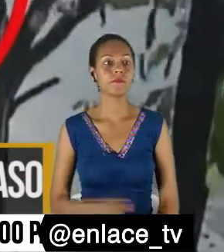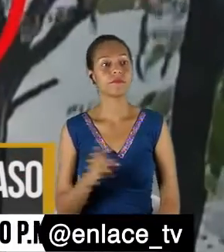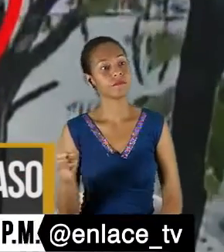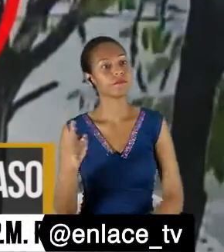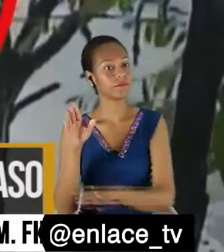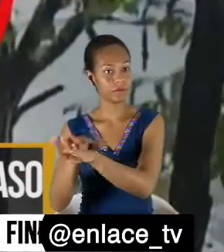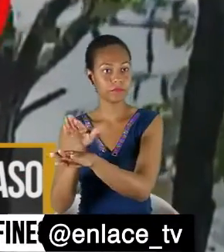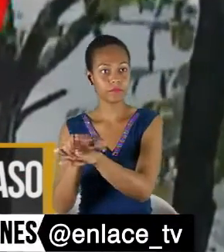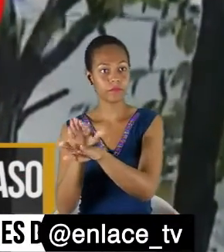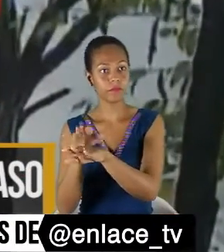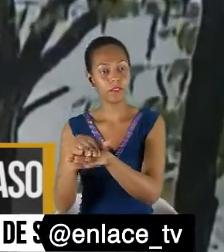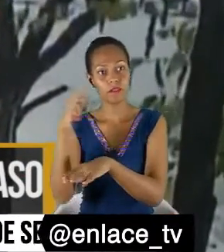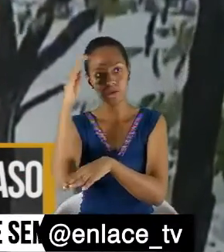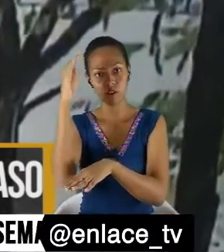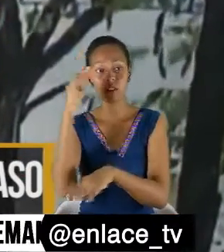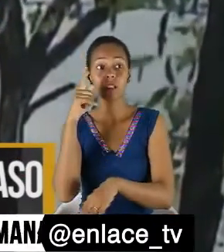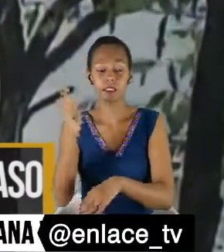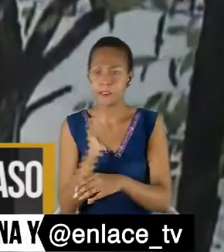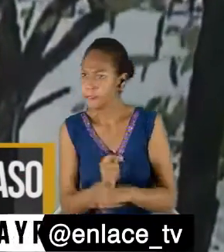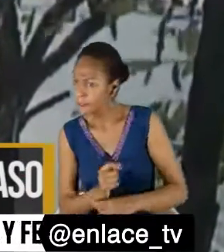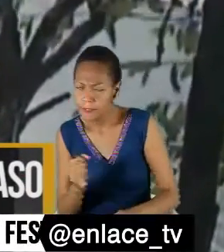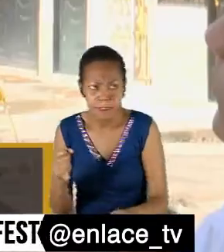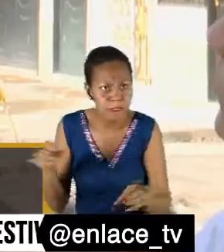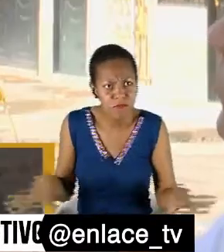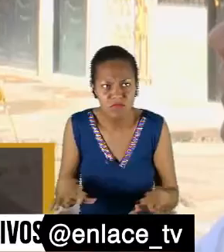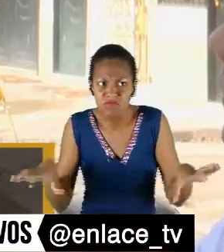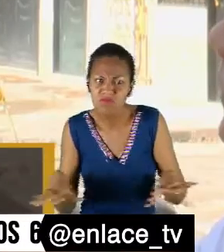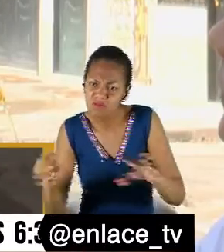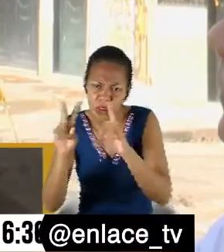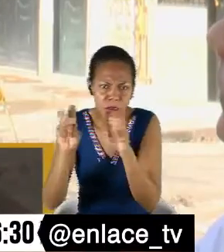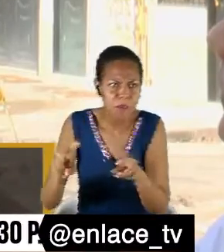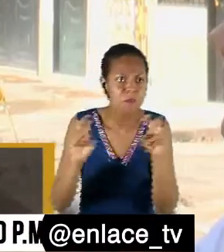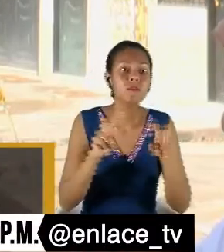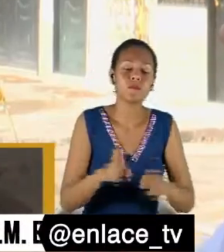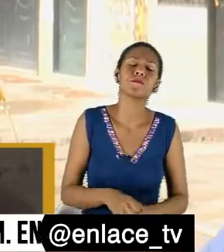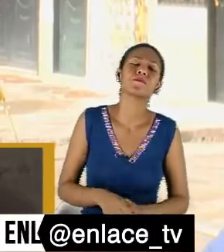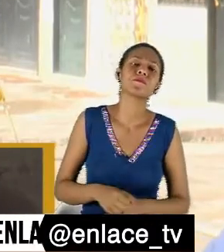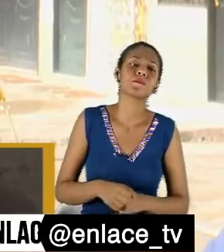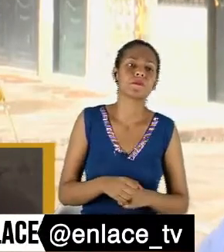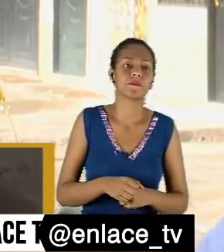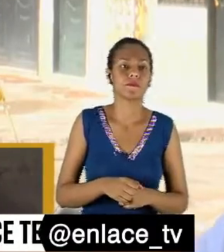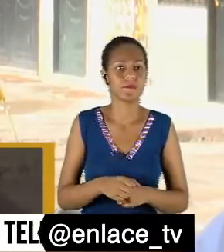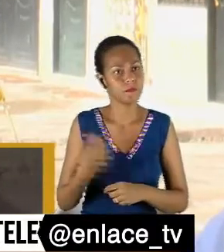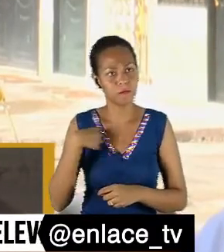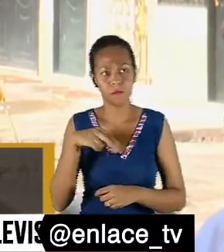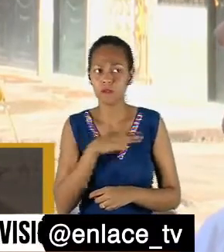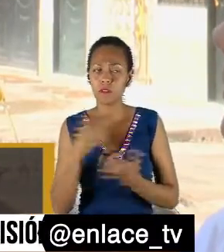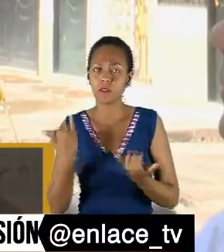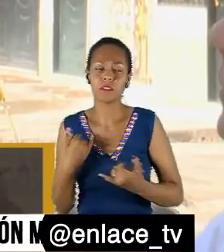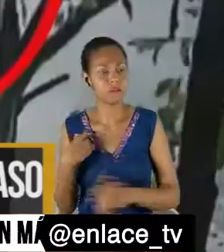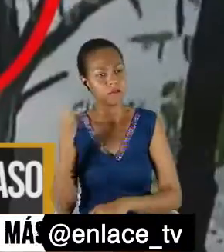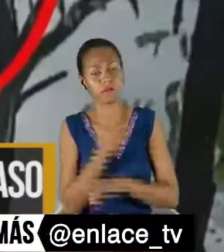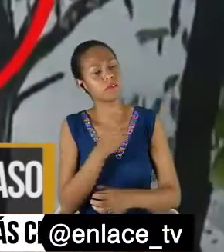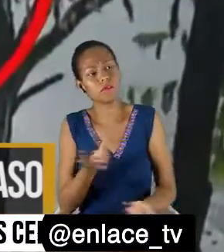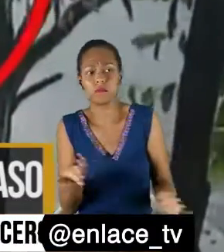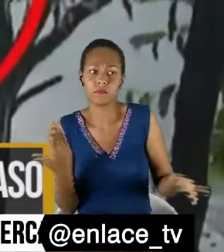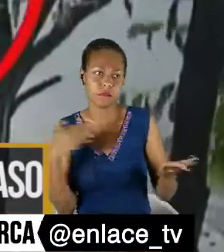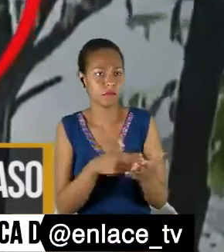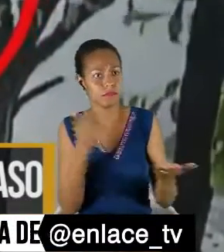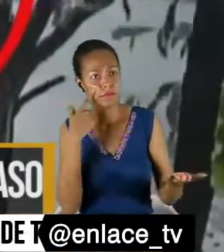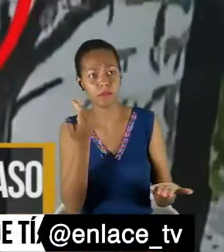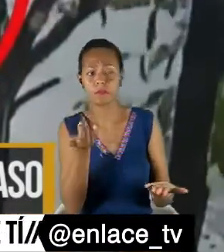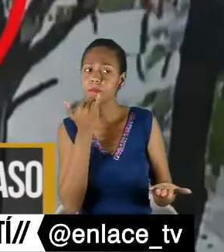afirman, están tras la pista de los responsables. Y estamos denunciando esto porque ya no es un peligro, no podemos hacer más nada, ya